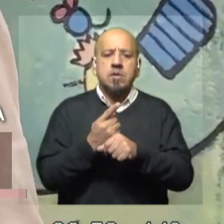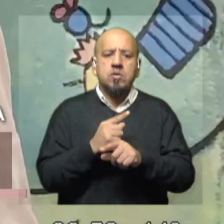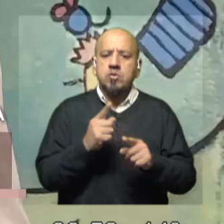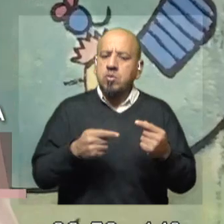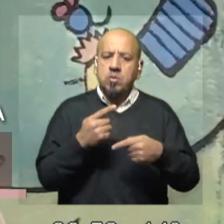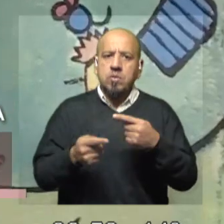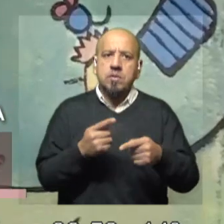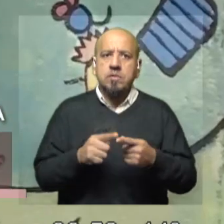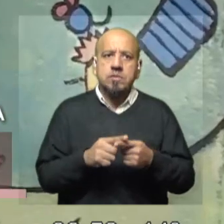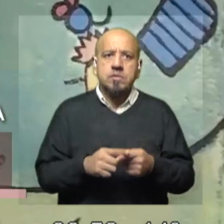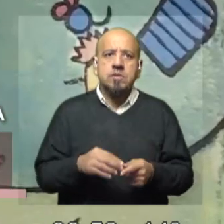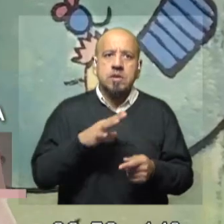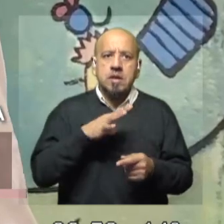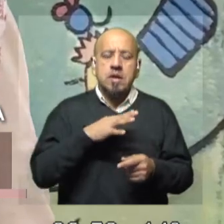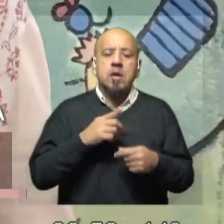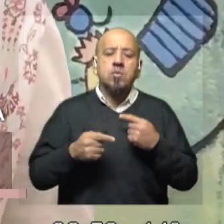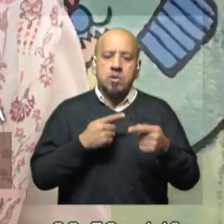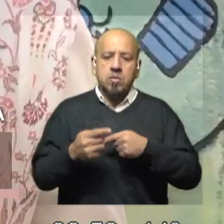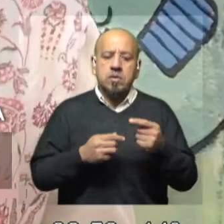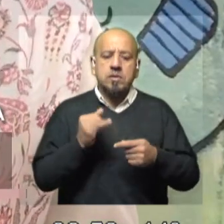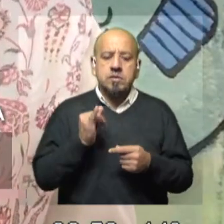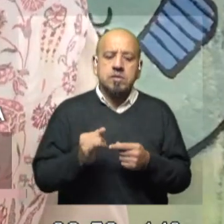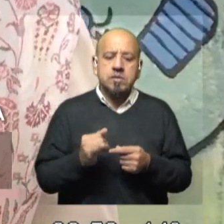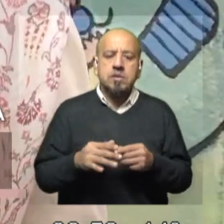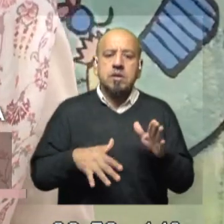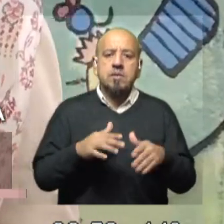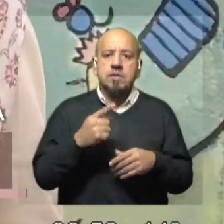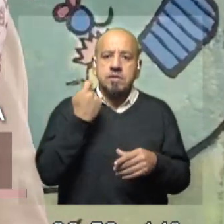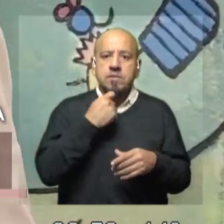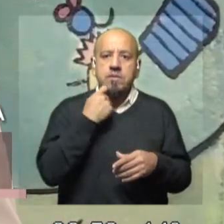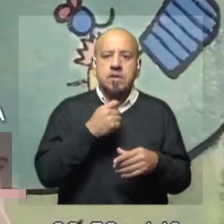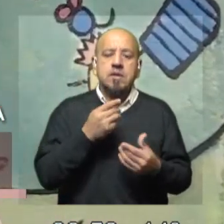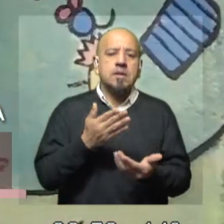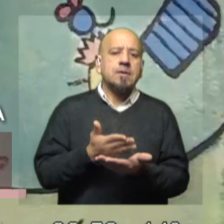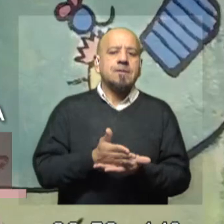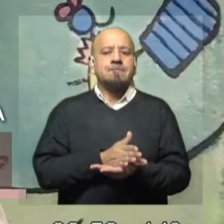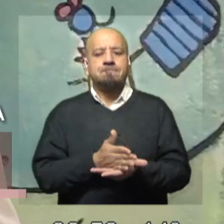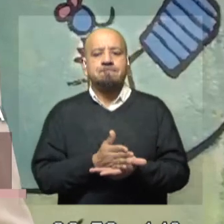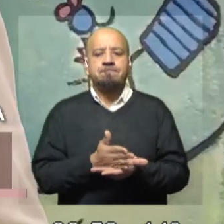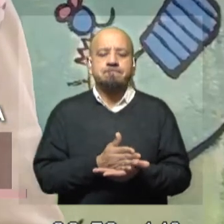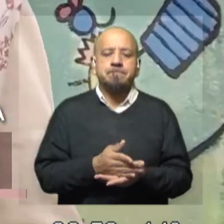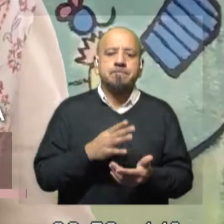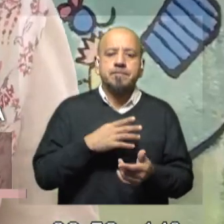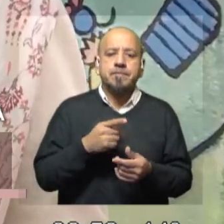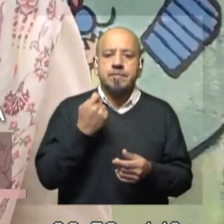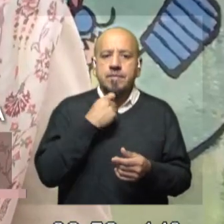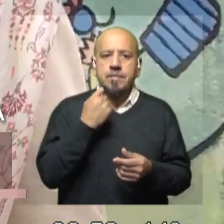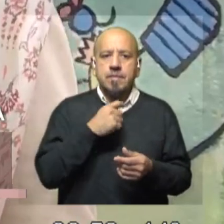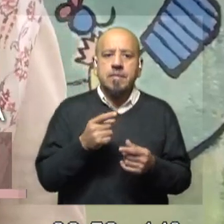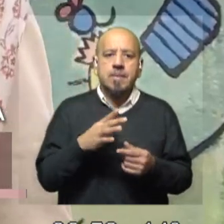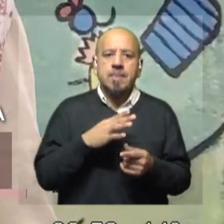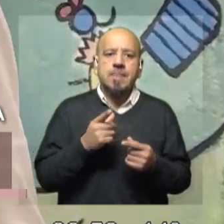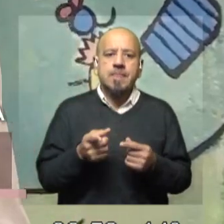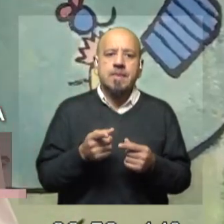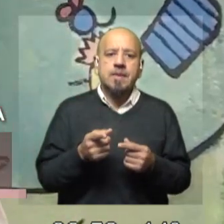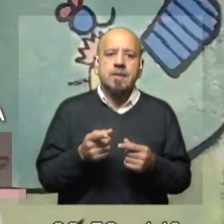educativa? Hay continuidad, pero a veces faltaría articular un poco más. Tenemos dos términos importantes para